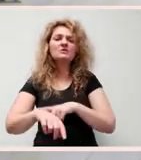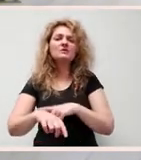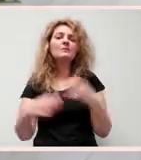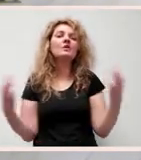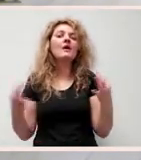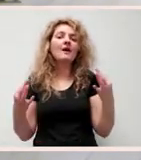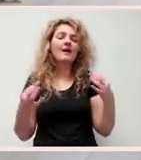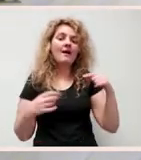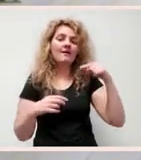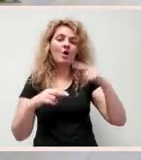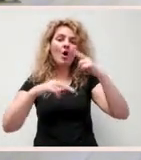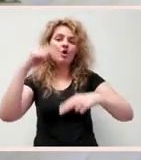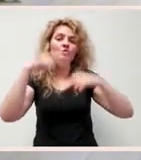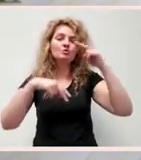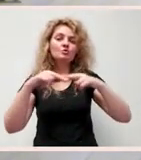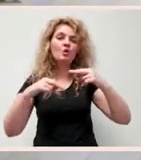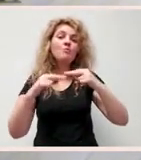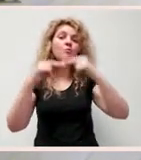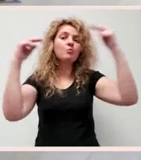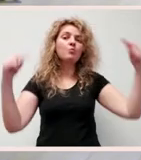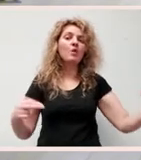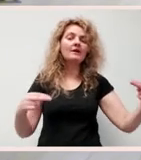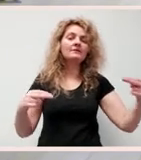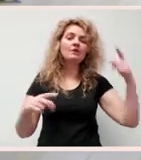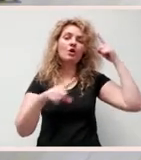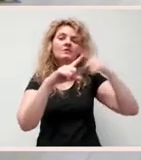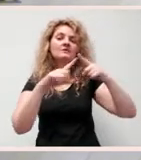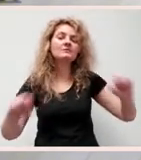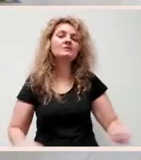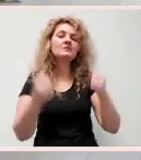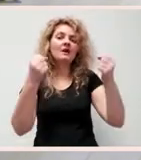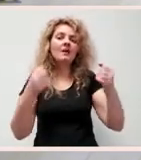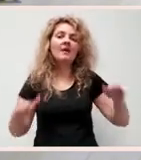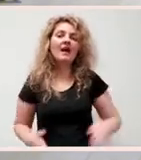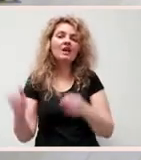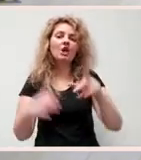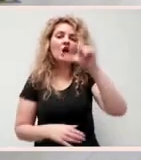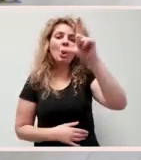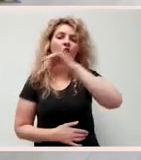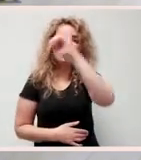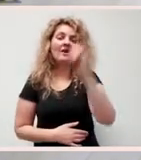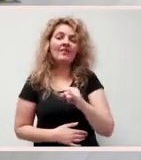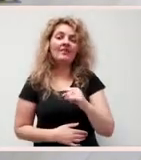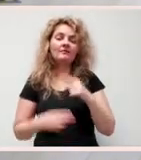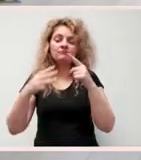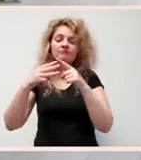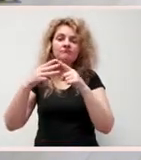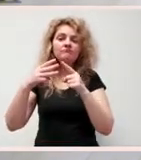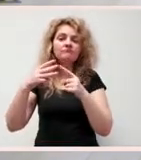río Lez. O sea, temos tres cuestións básicas. Temos unha decisión administrativa